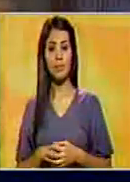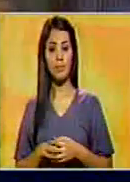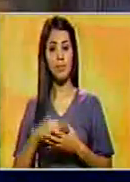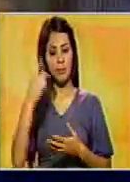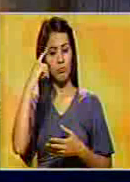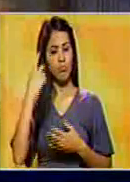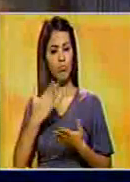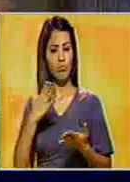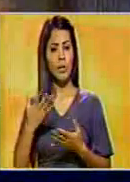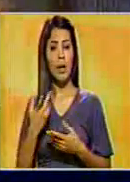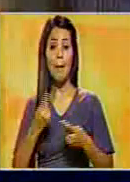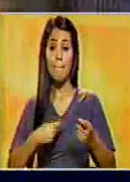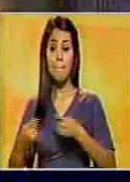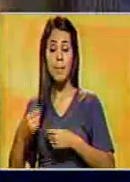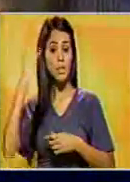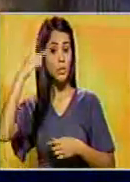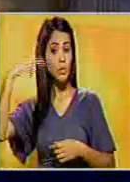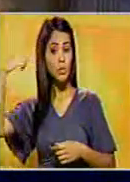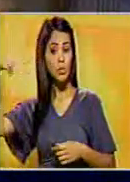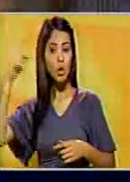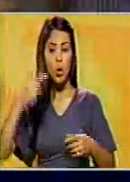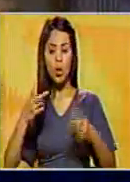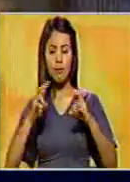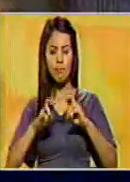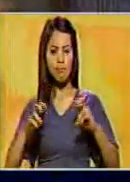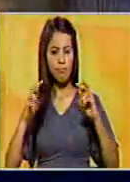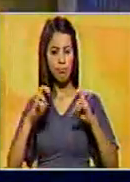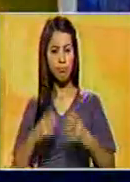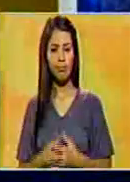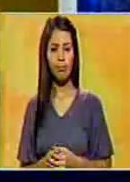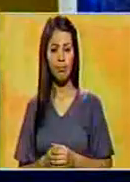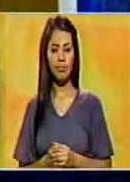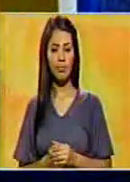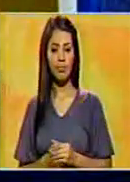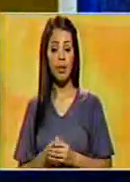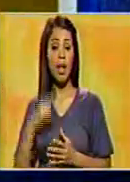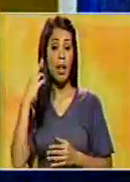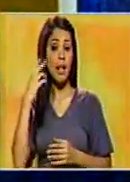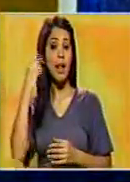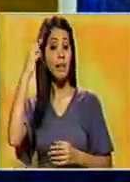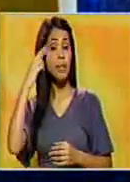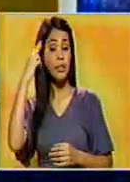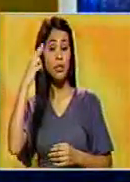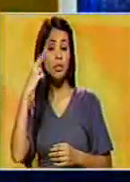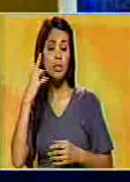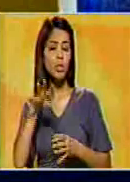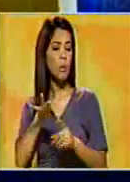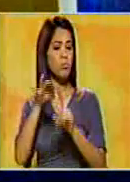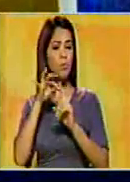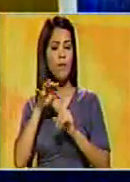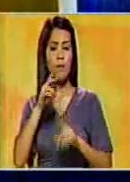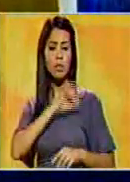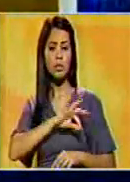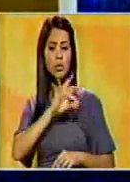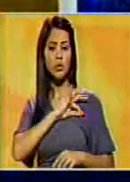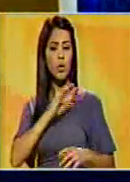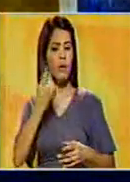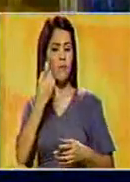al integrar la economía y la psicología explorando cómo limitaciones en el raciocinio, preferencias sociales y falta